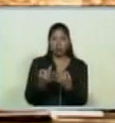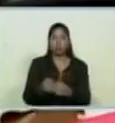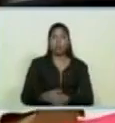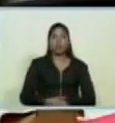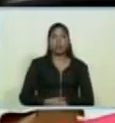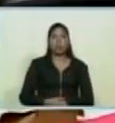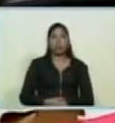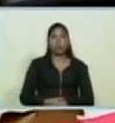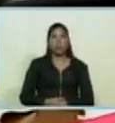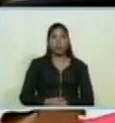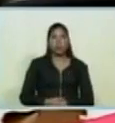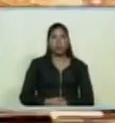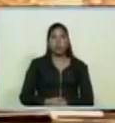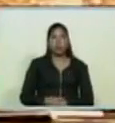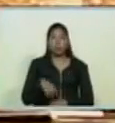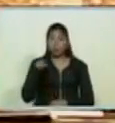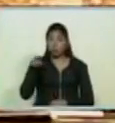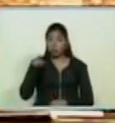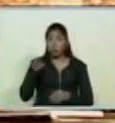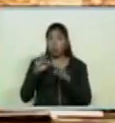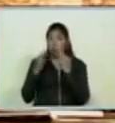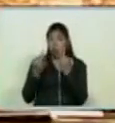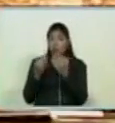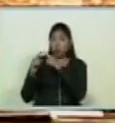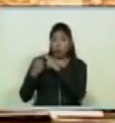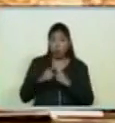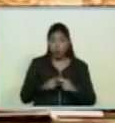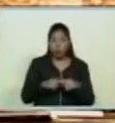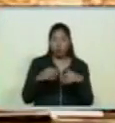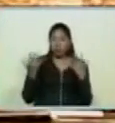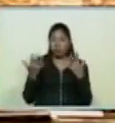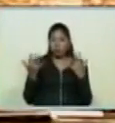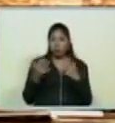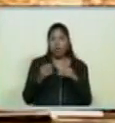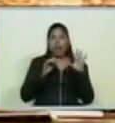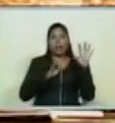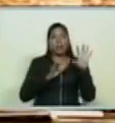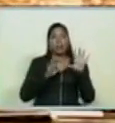las cuales están integradas por un total de